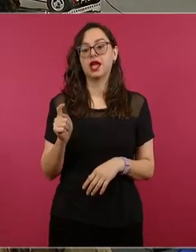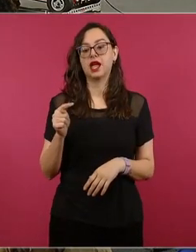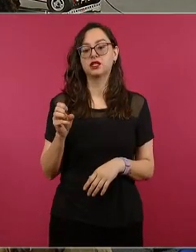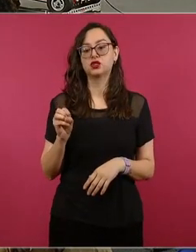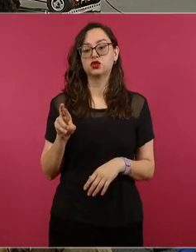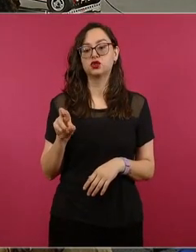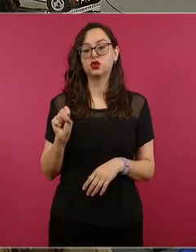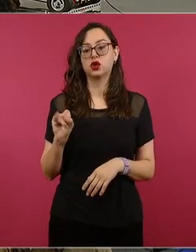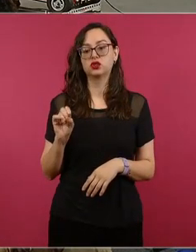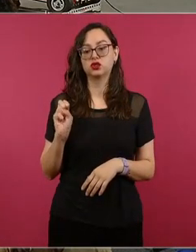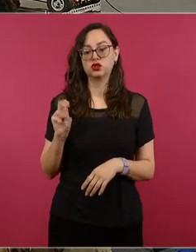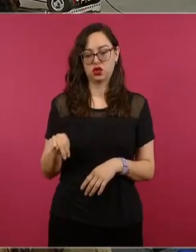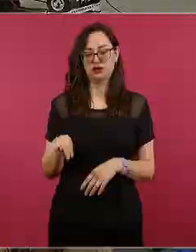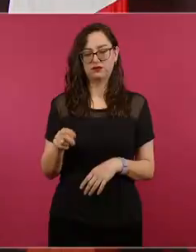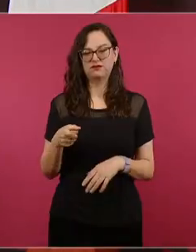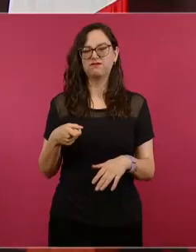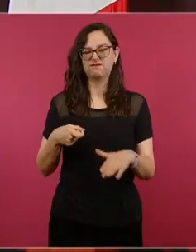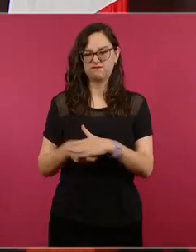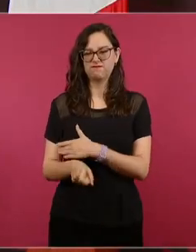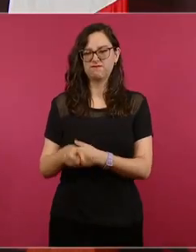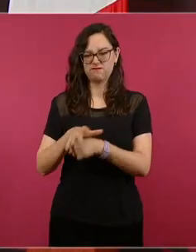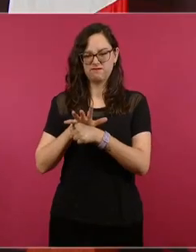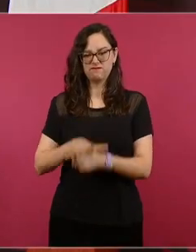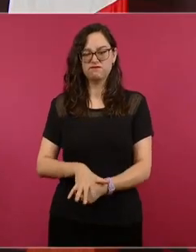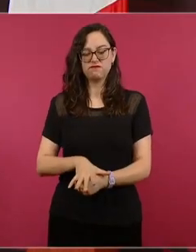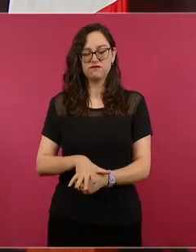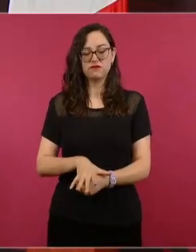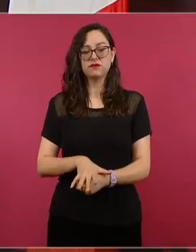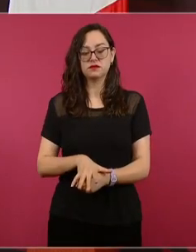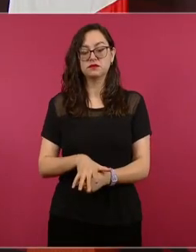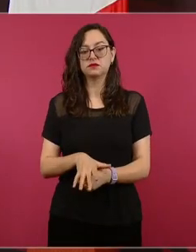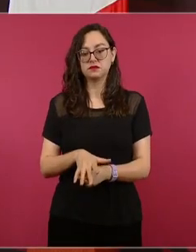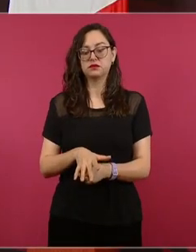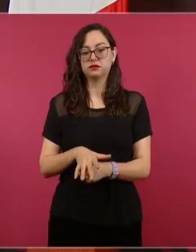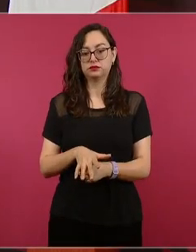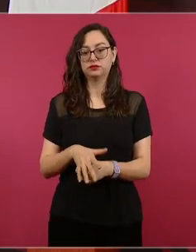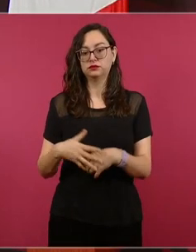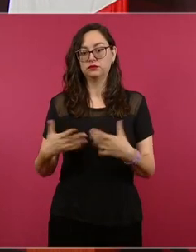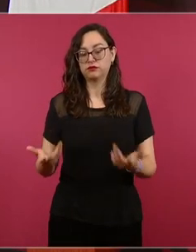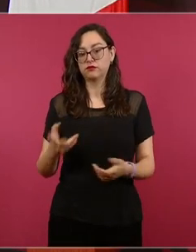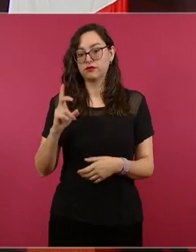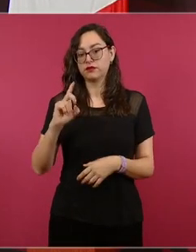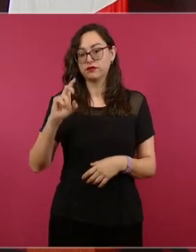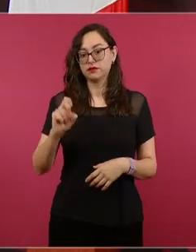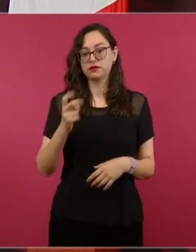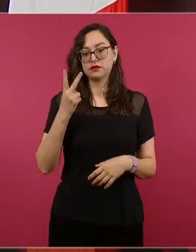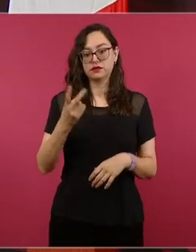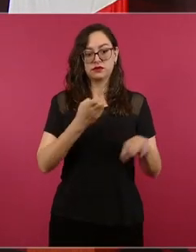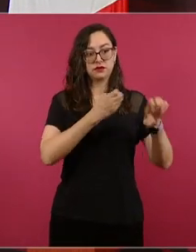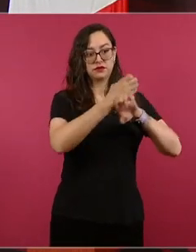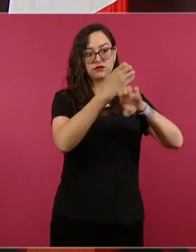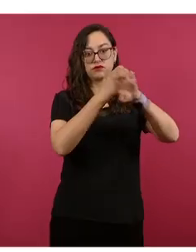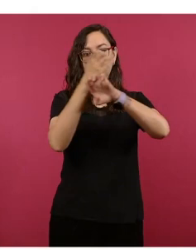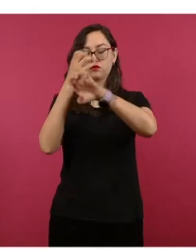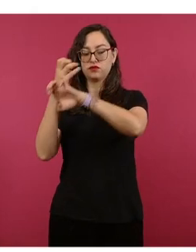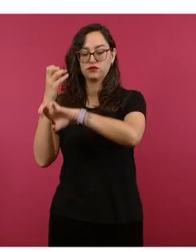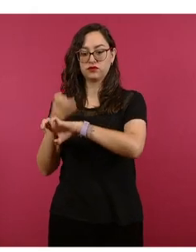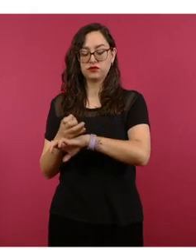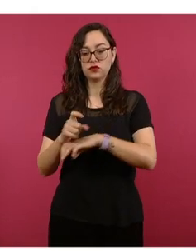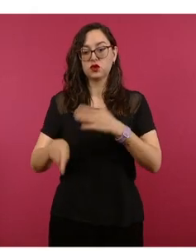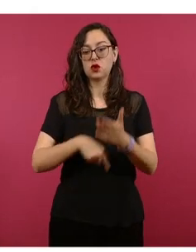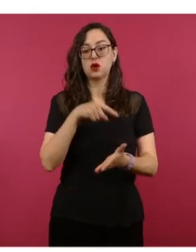Es el lugar 21 a nivel nacional de los 32 estados. ¿Tiene